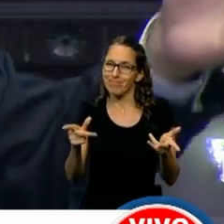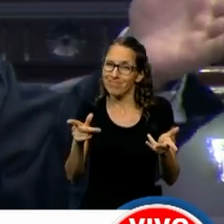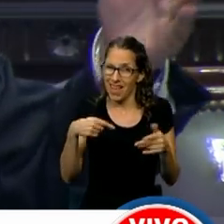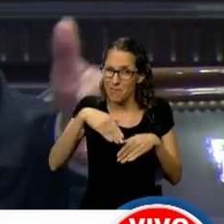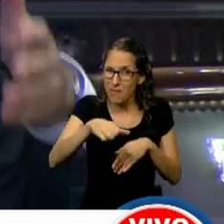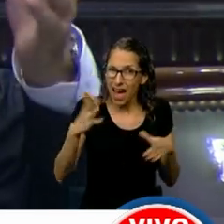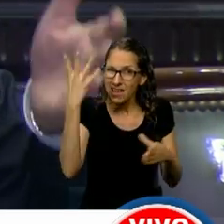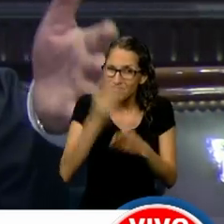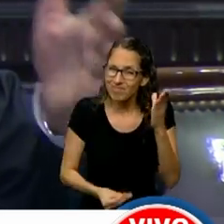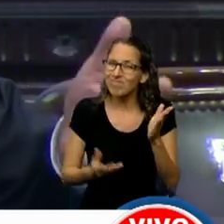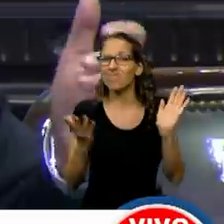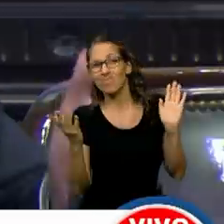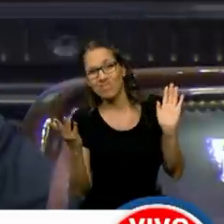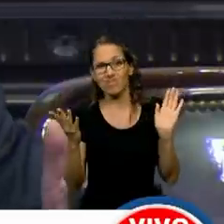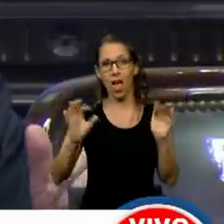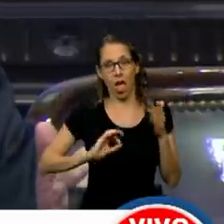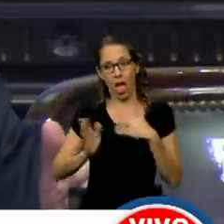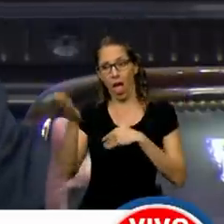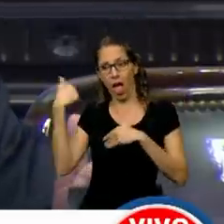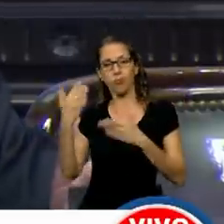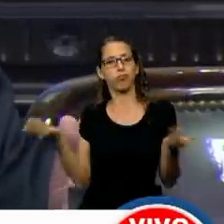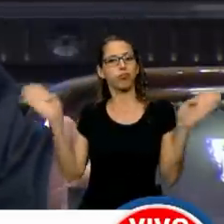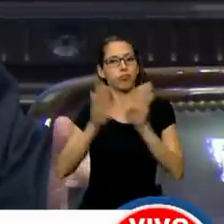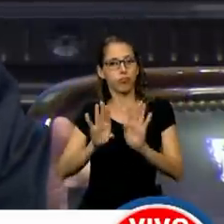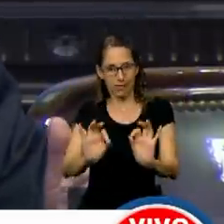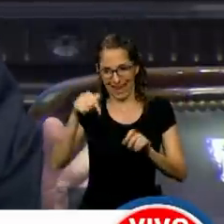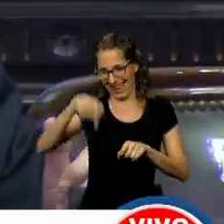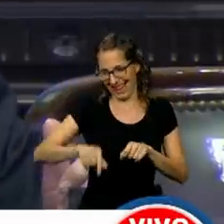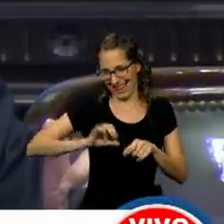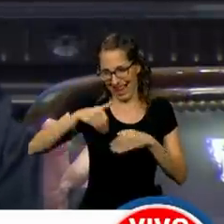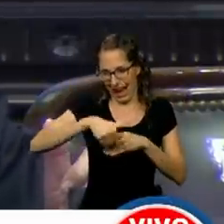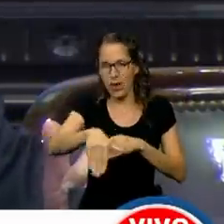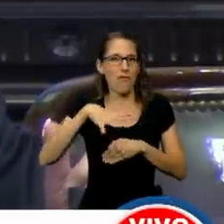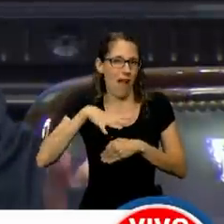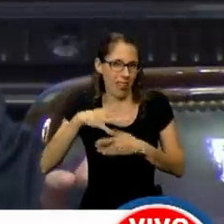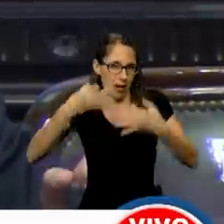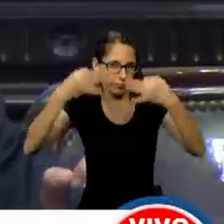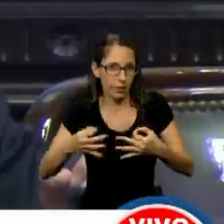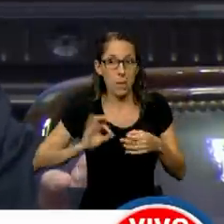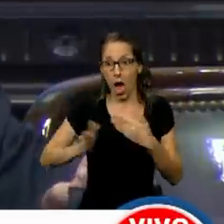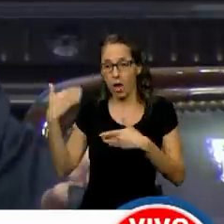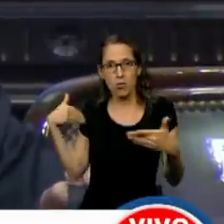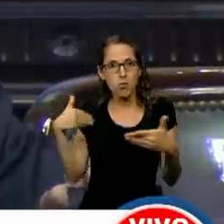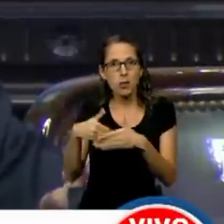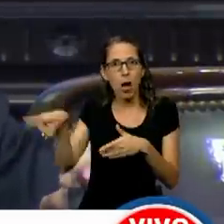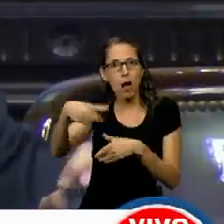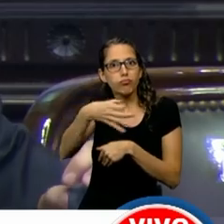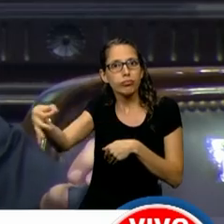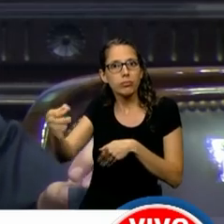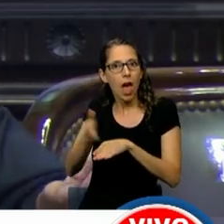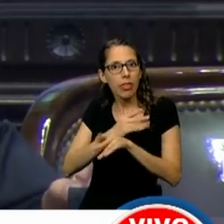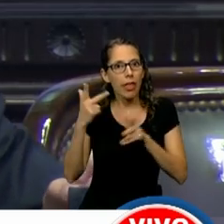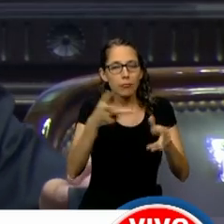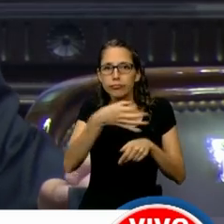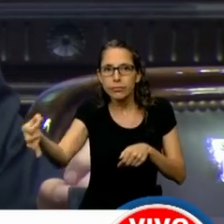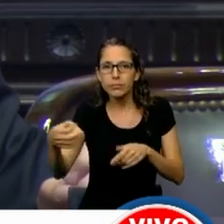más acertaron para el 2020 que el ejercicio se realmente faltan pocos días para cerrar bueno eso implica una diferencia de